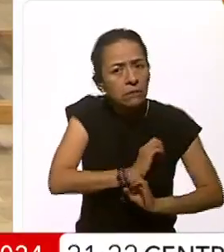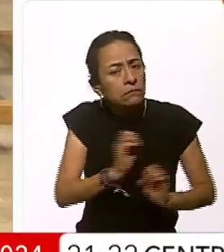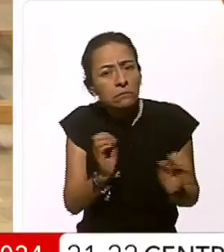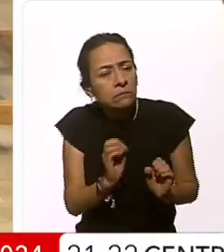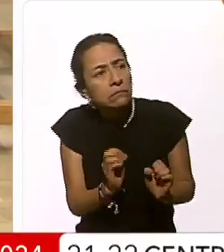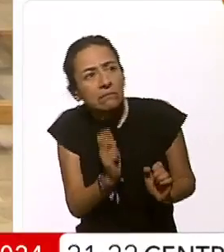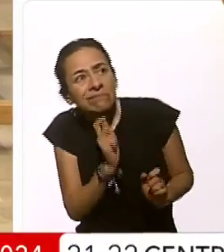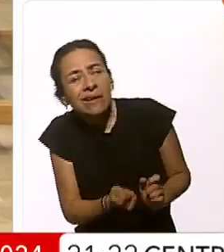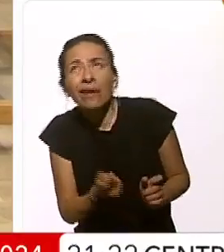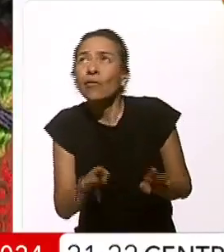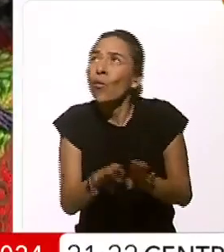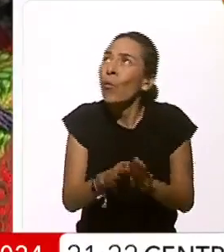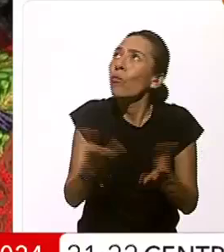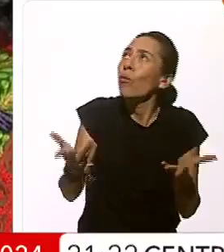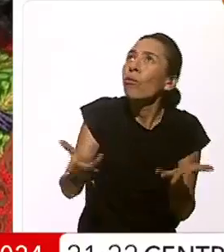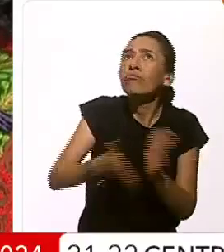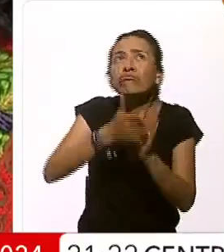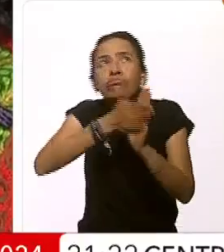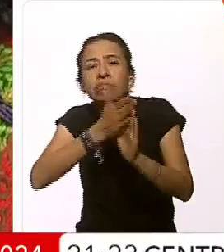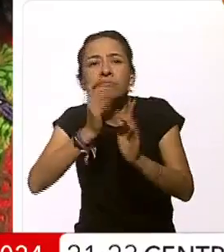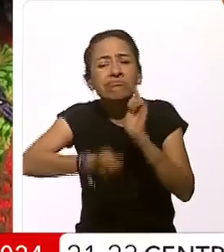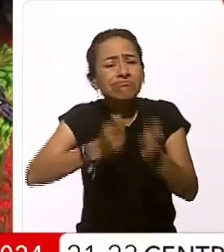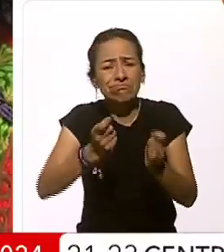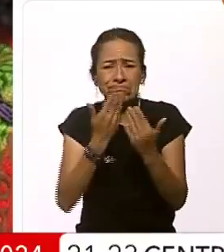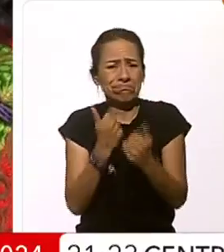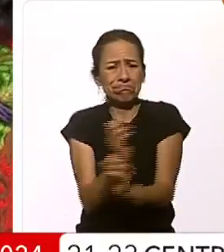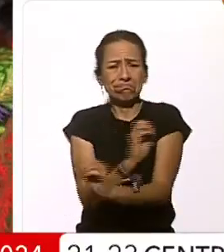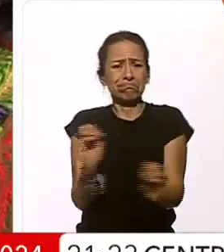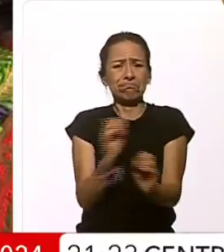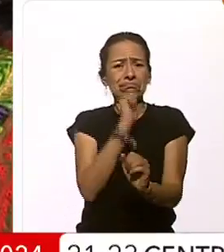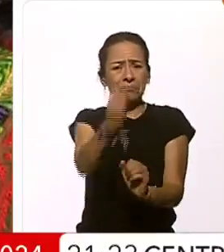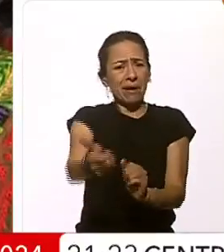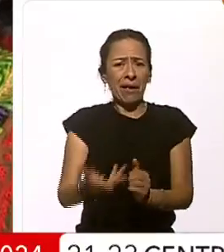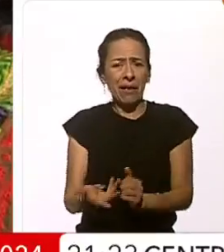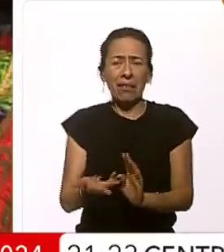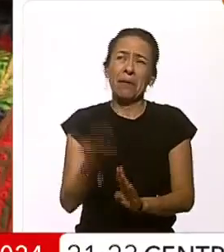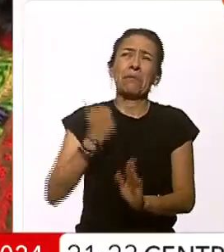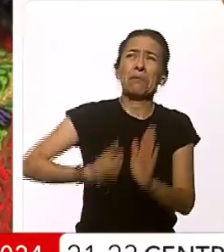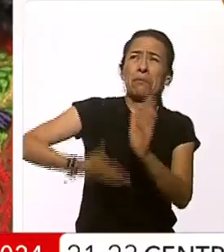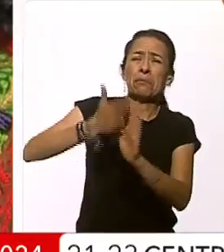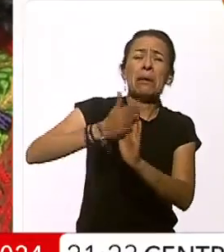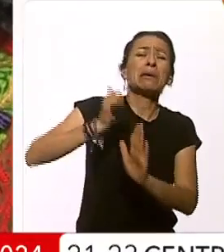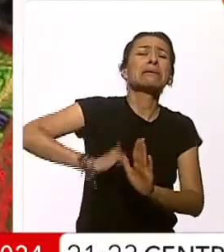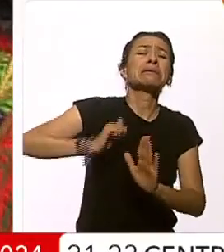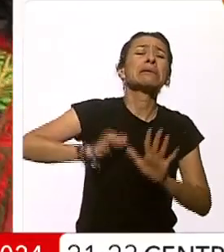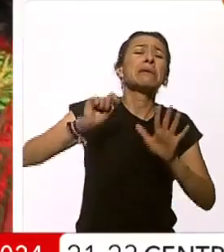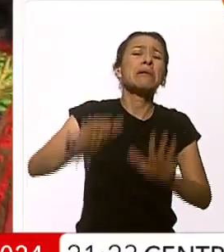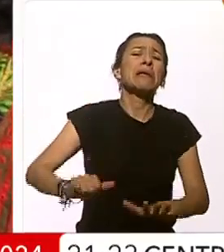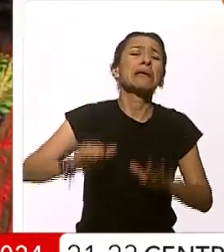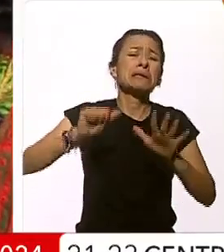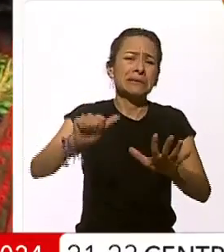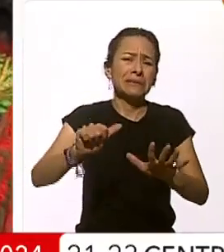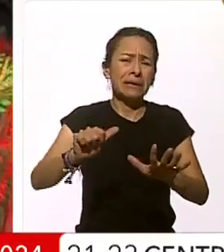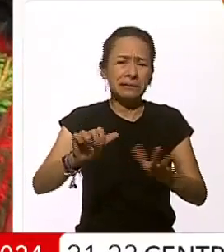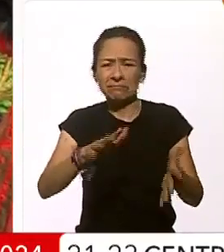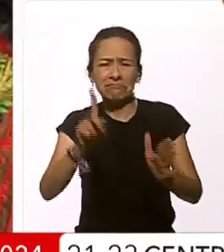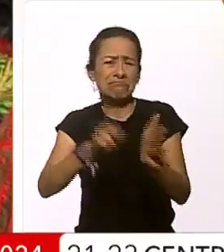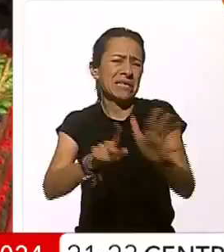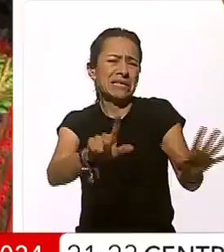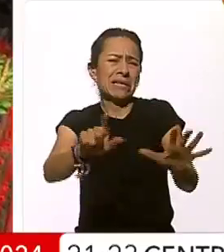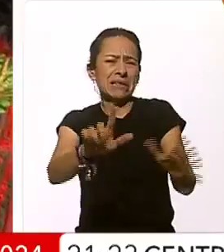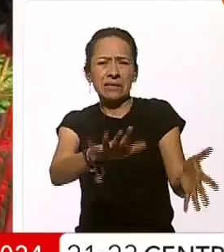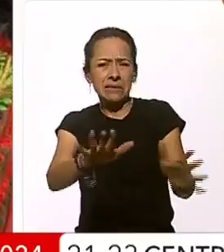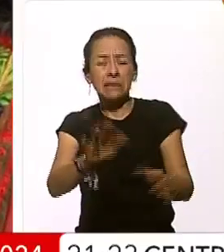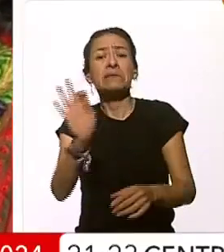intervenido estos templos, ¿no? Sobre todo edificaciones del siglo XVI que tal vez se les construyó una cúpula o una